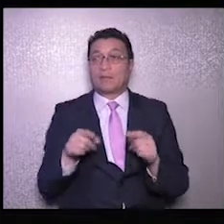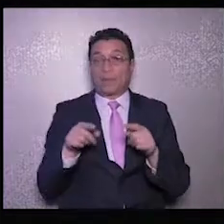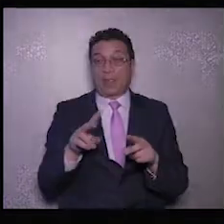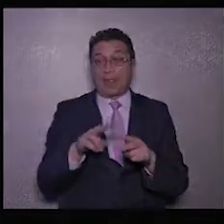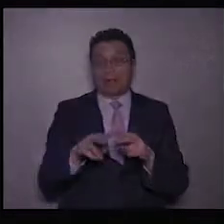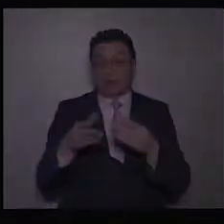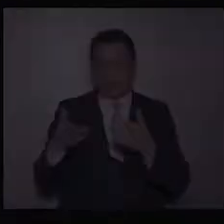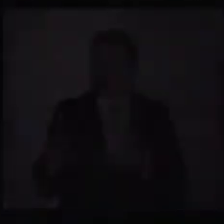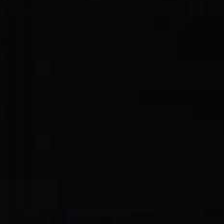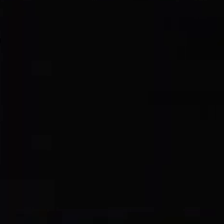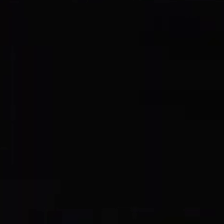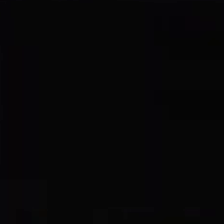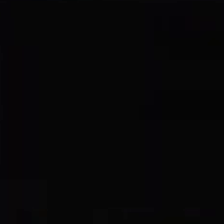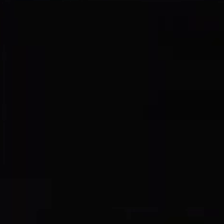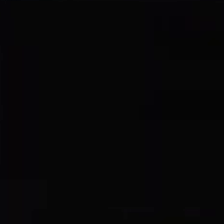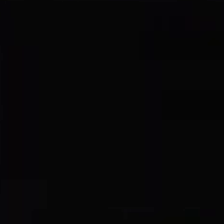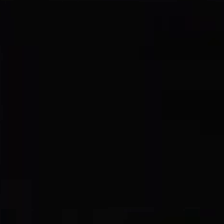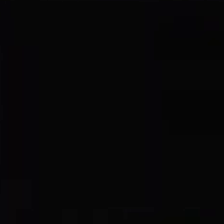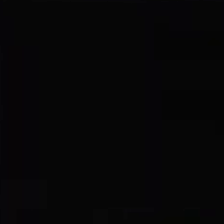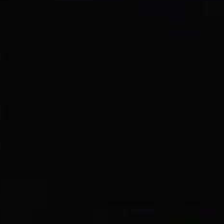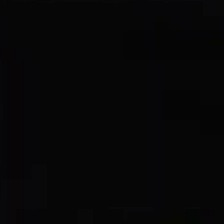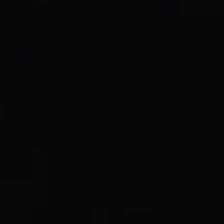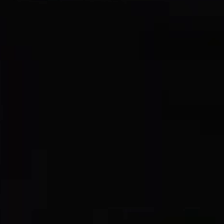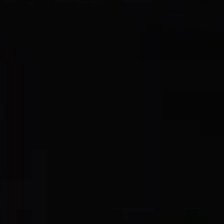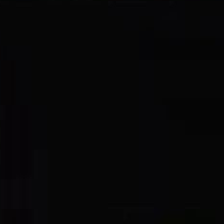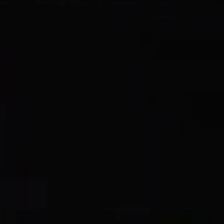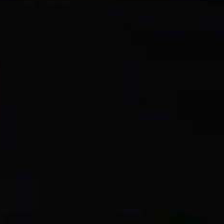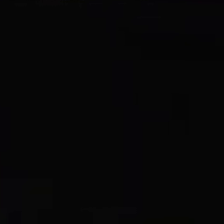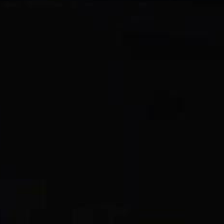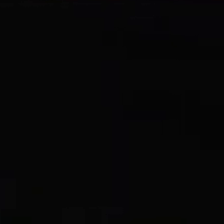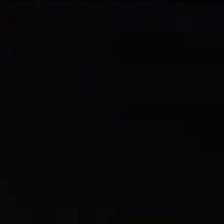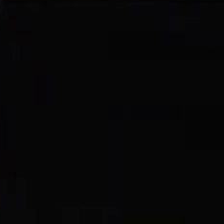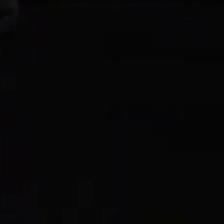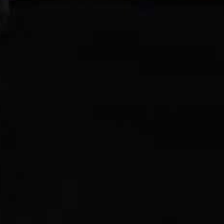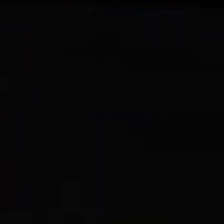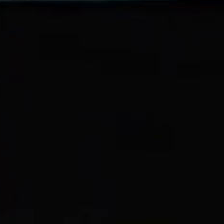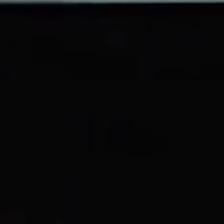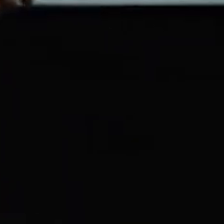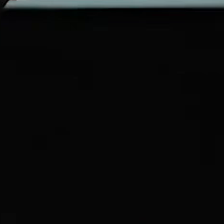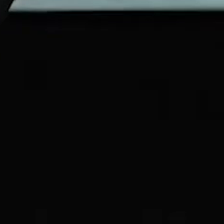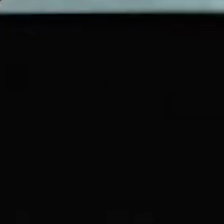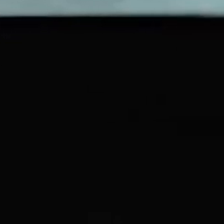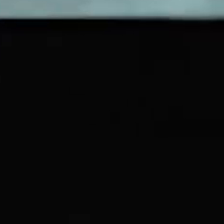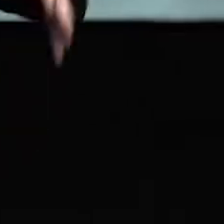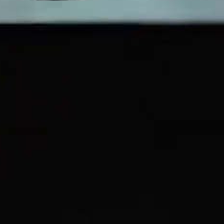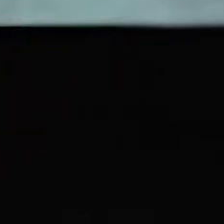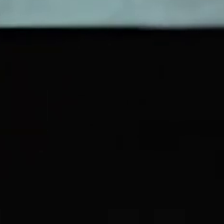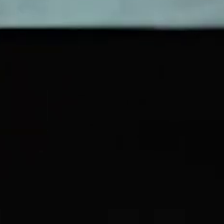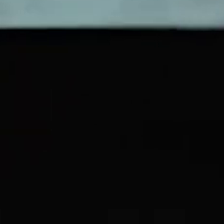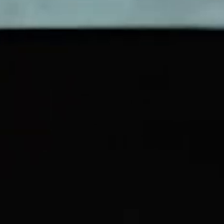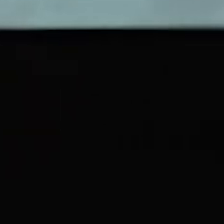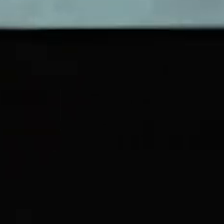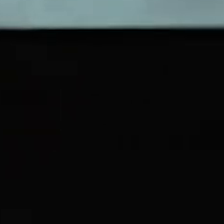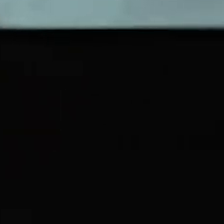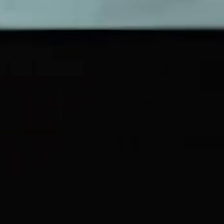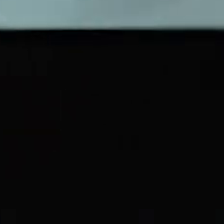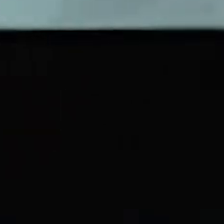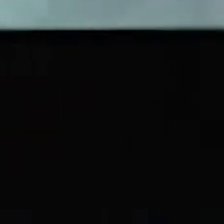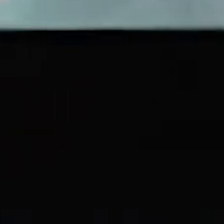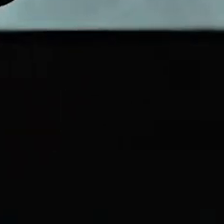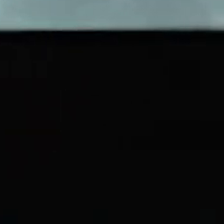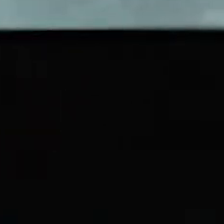acá es una cosa ya más maravillosa, se llama Diffusion Tension Imaging, y uno puede encontrar las conexiones del